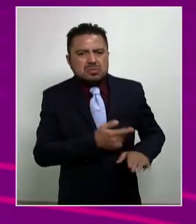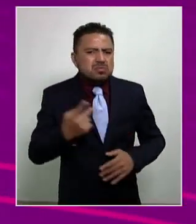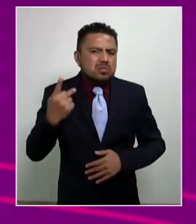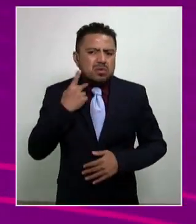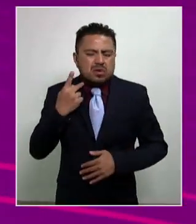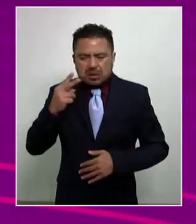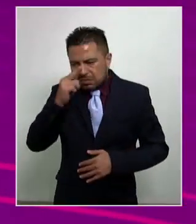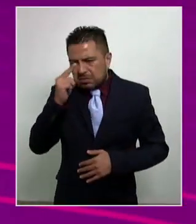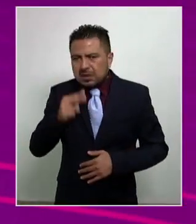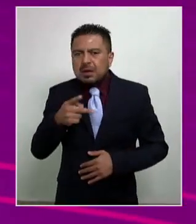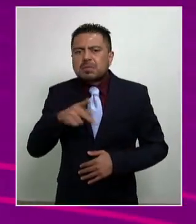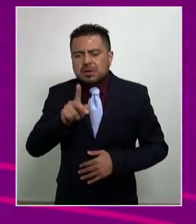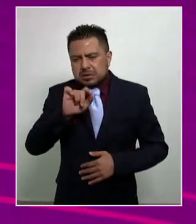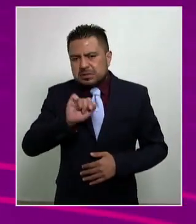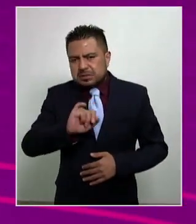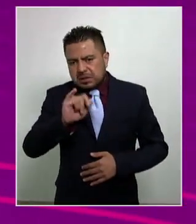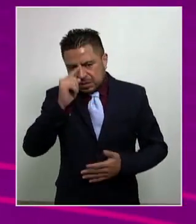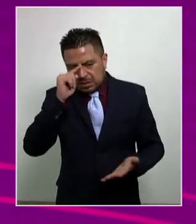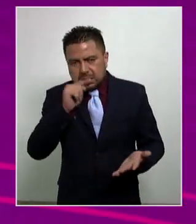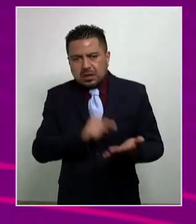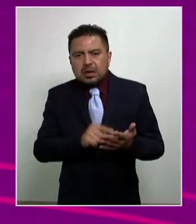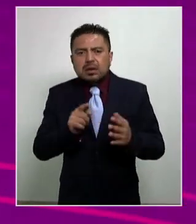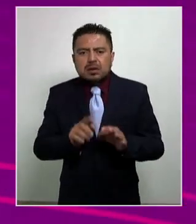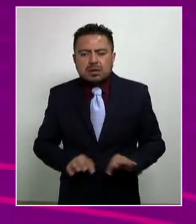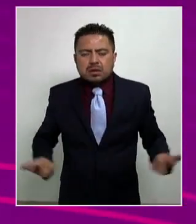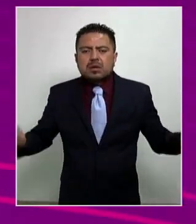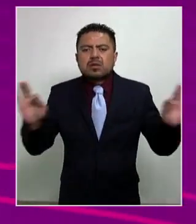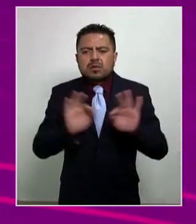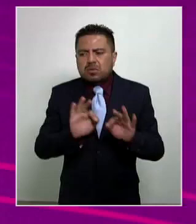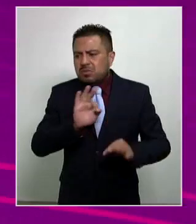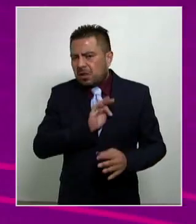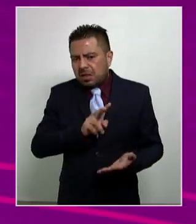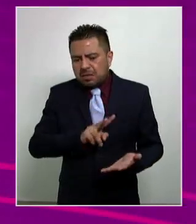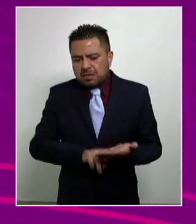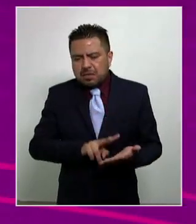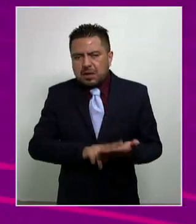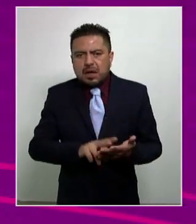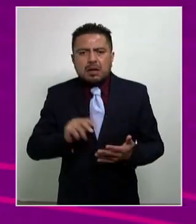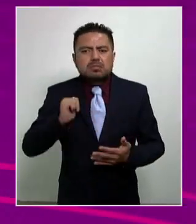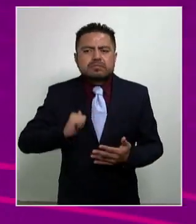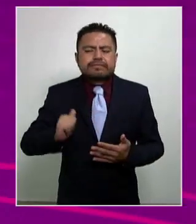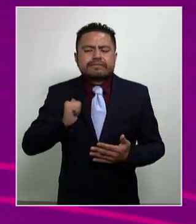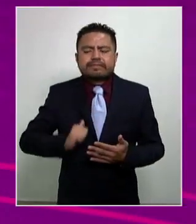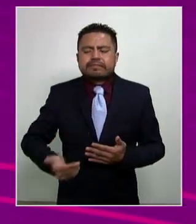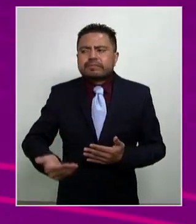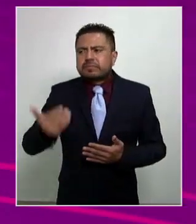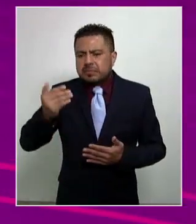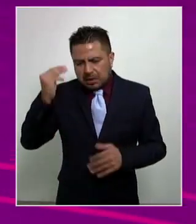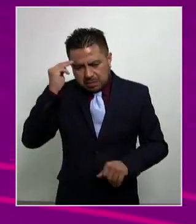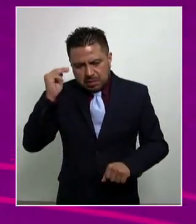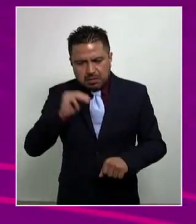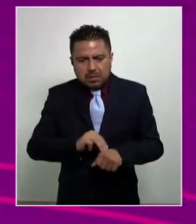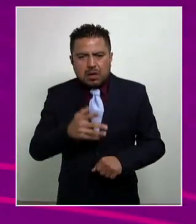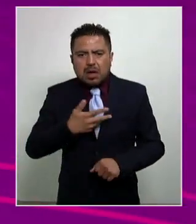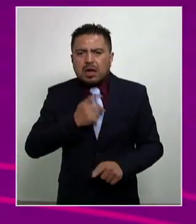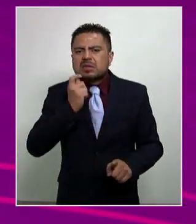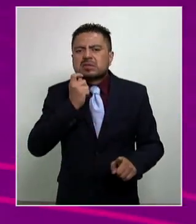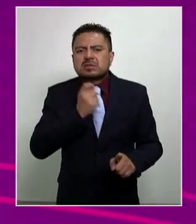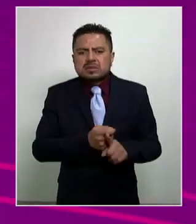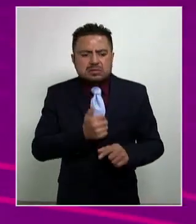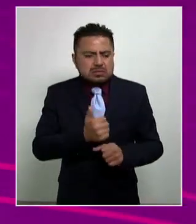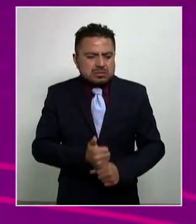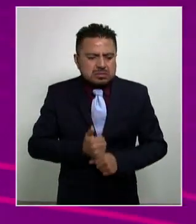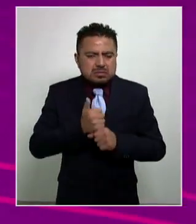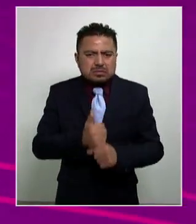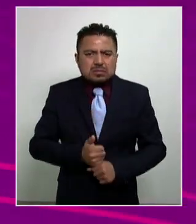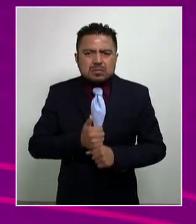etcétera, pero sí creo que es importante que podamos valorar el pasado, tener esta memoria, lo que ha significado la